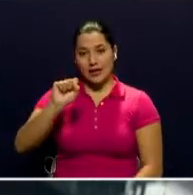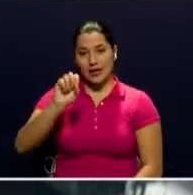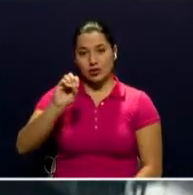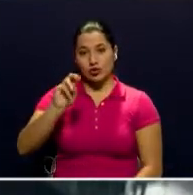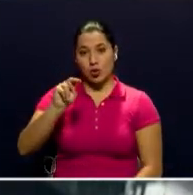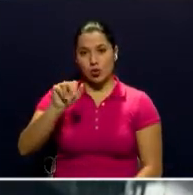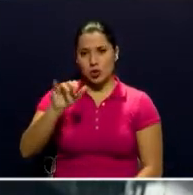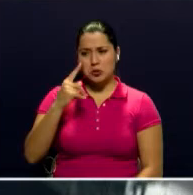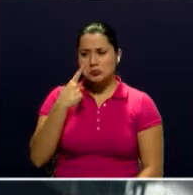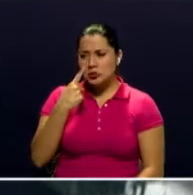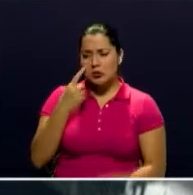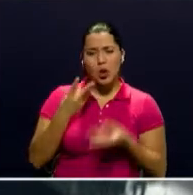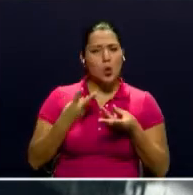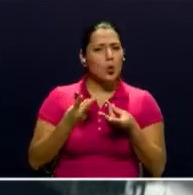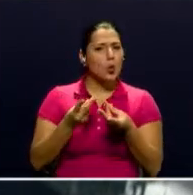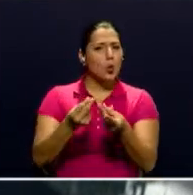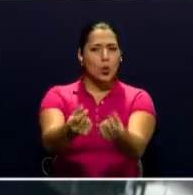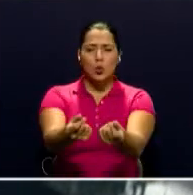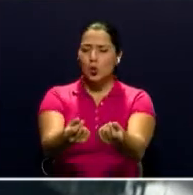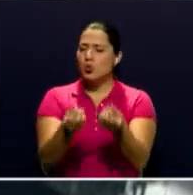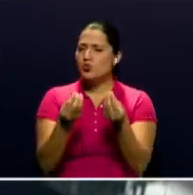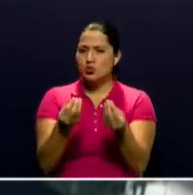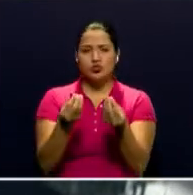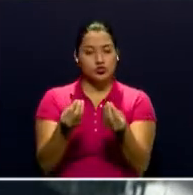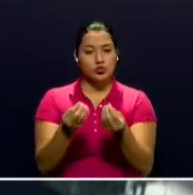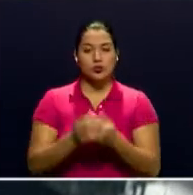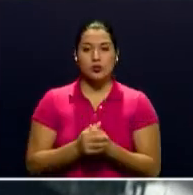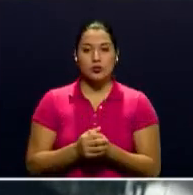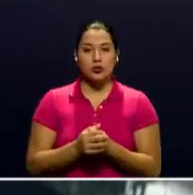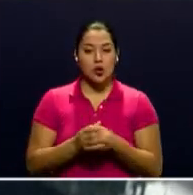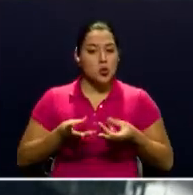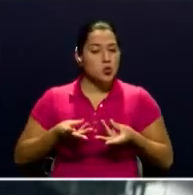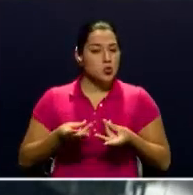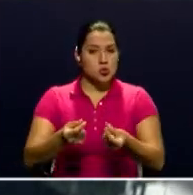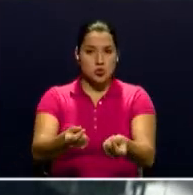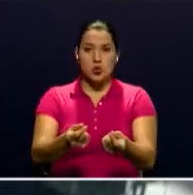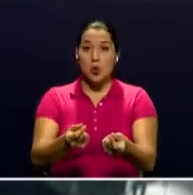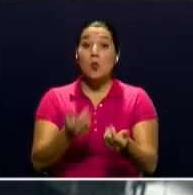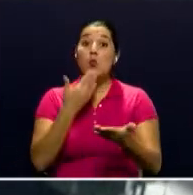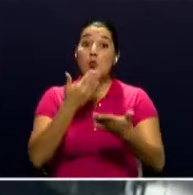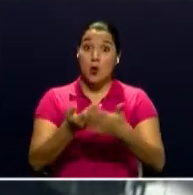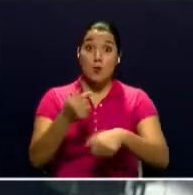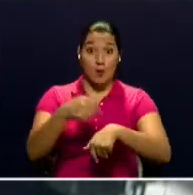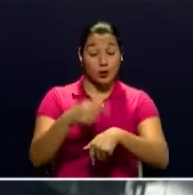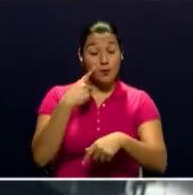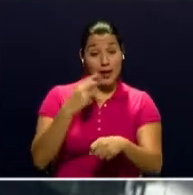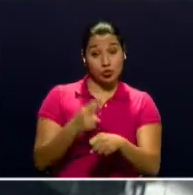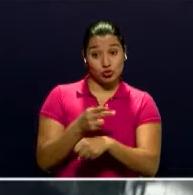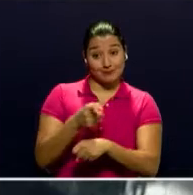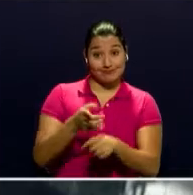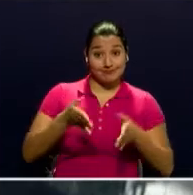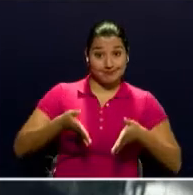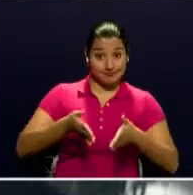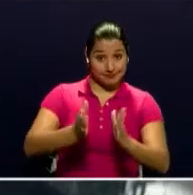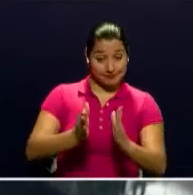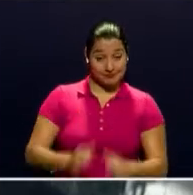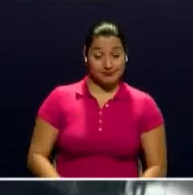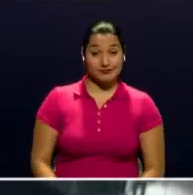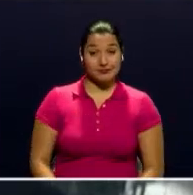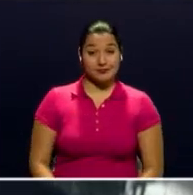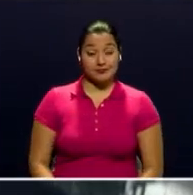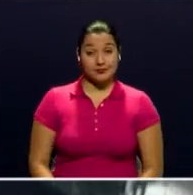circulación muy fluida, muy fluida, un muy buen momento para pasar por ahí.